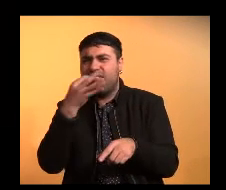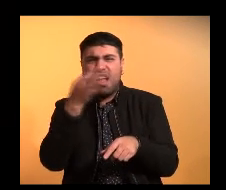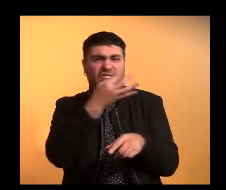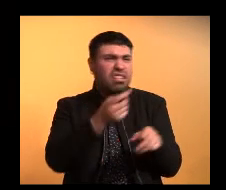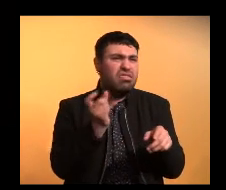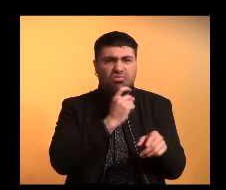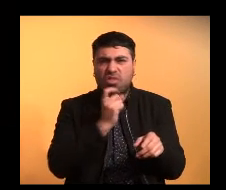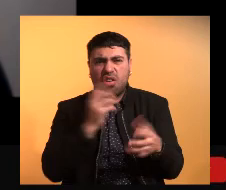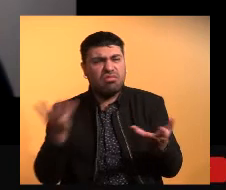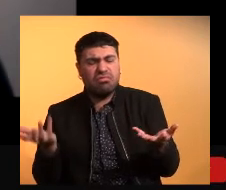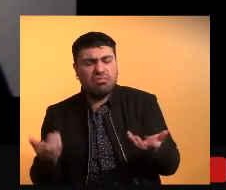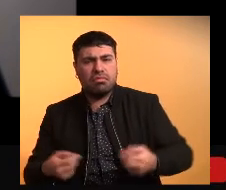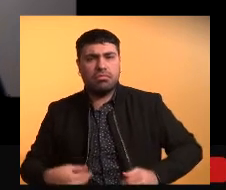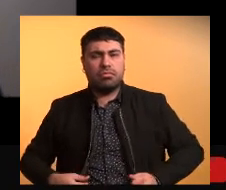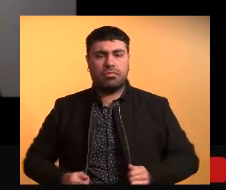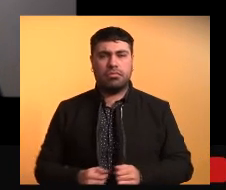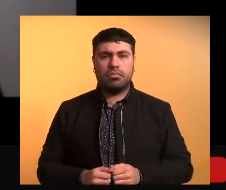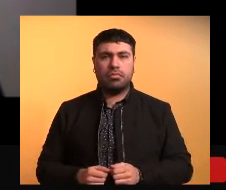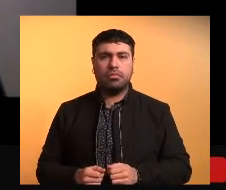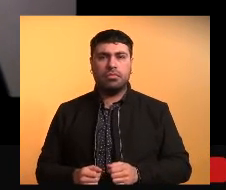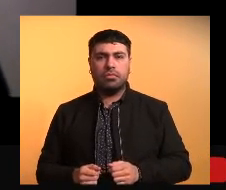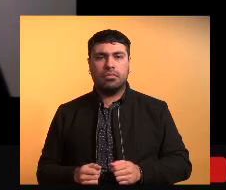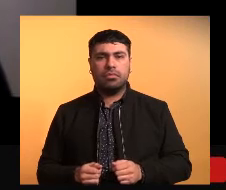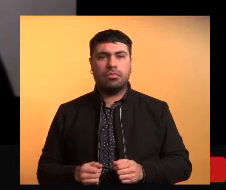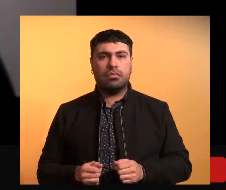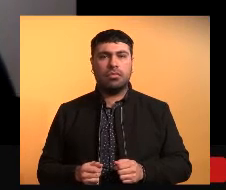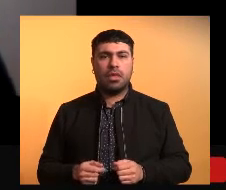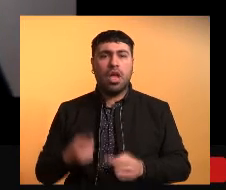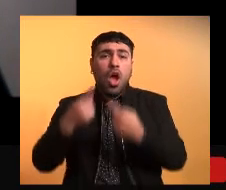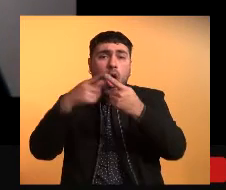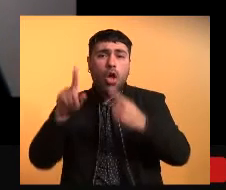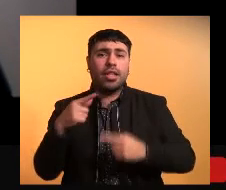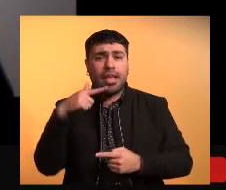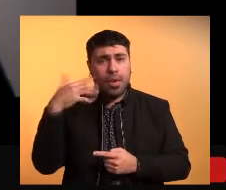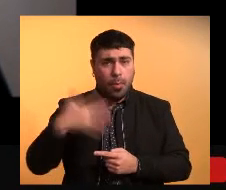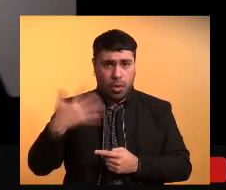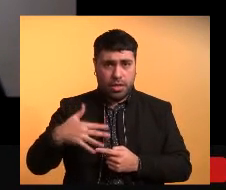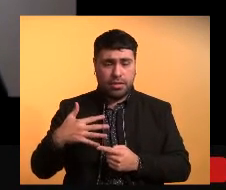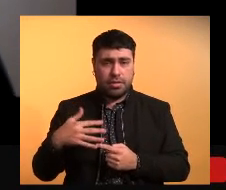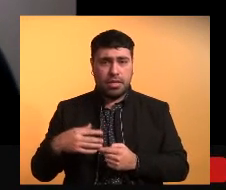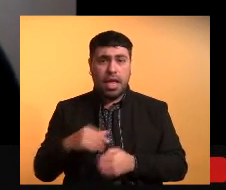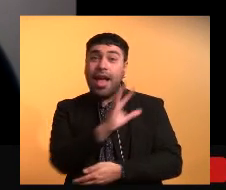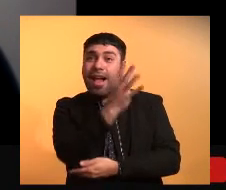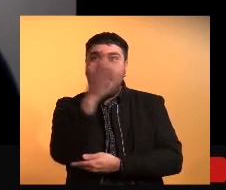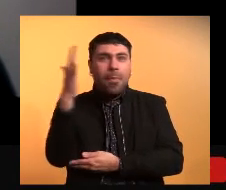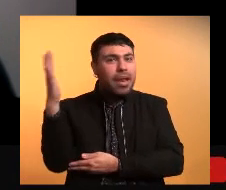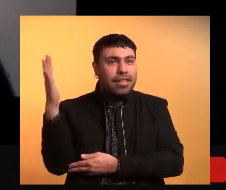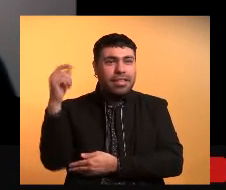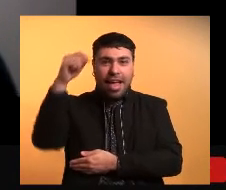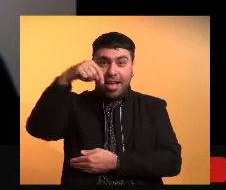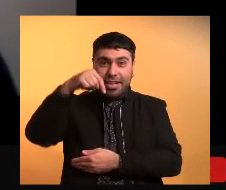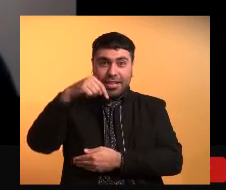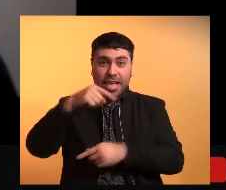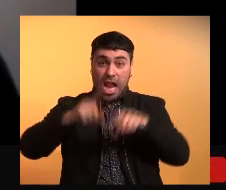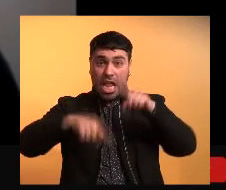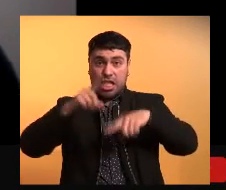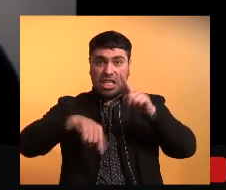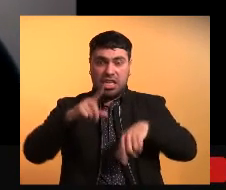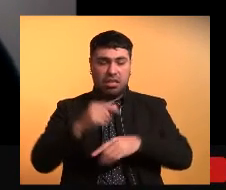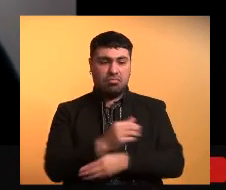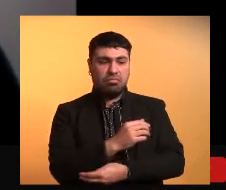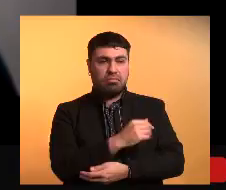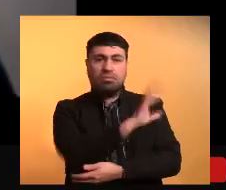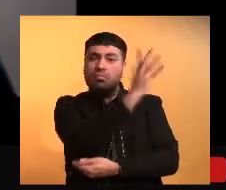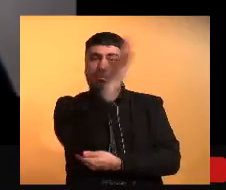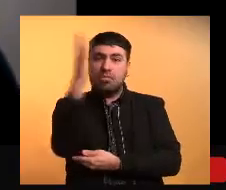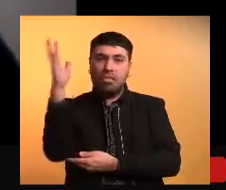Sí. o tonos cafés. Bueno, lo que hay que mencionar es que, al igual que las plantas terrestres, al igual que el pasto que nosotros vemos, por ejemplo, que tenemos